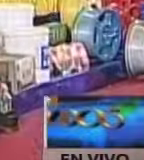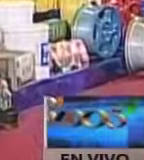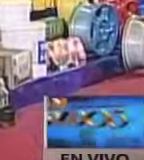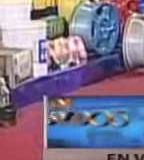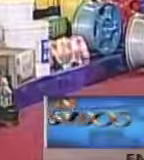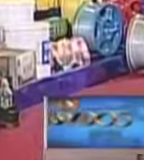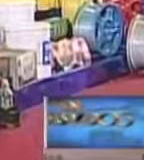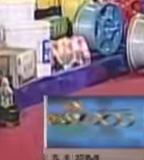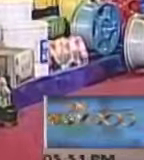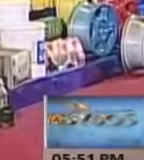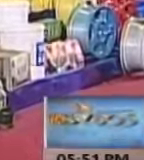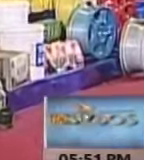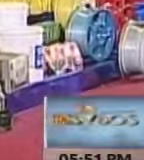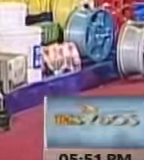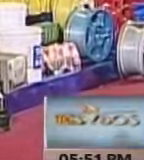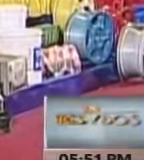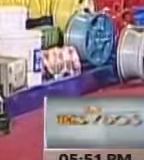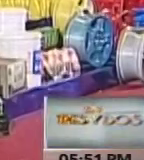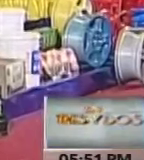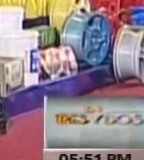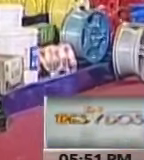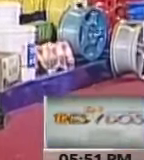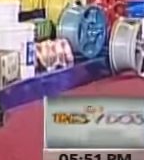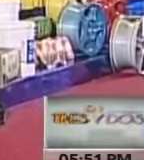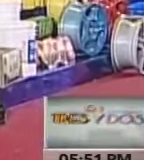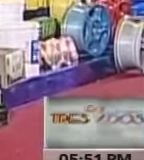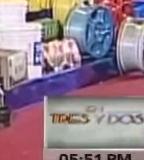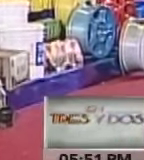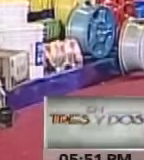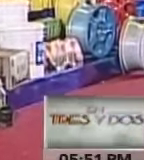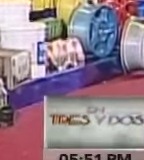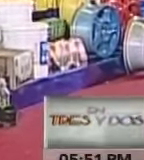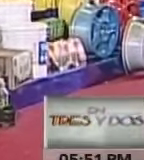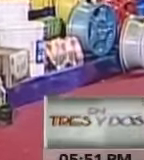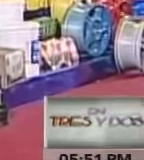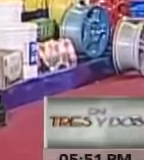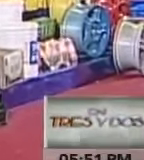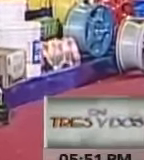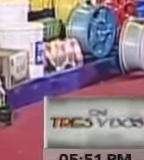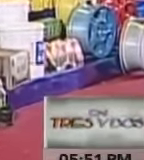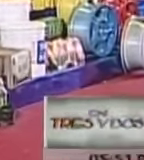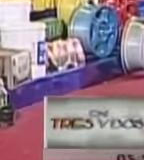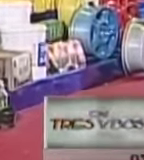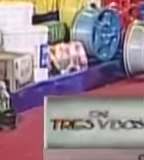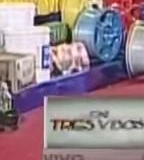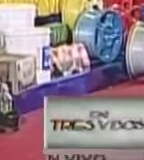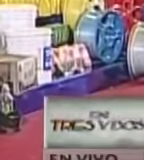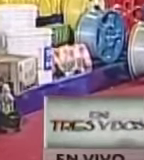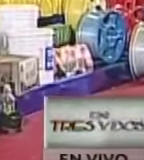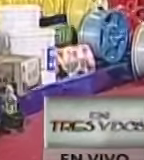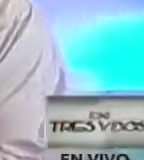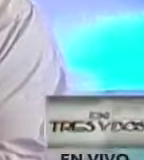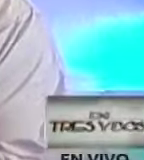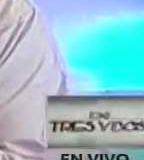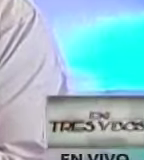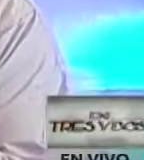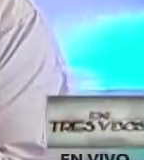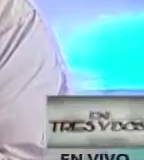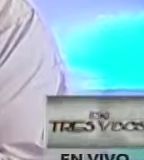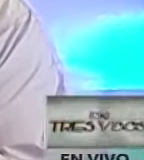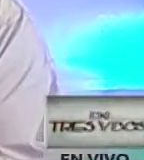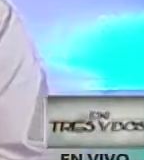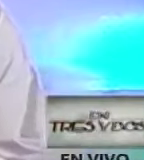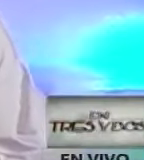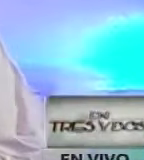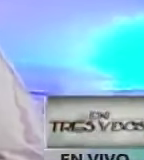Nicolás Maduro Moros, perteneciente al general Rafael Urdaneta. Bueno, buenas tardes a todos, que